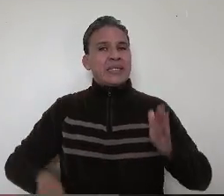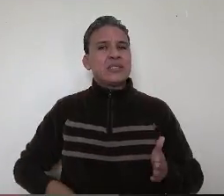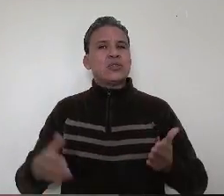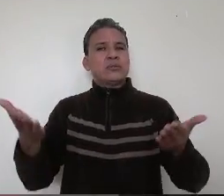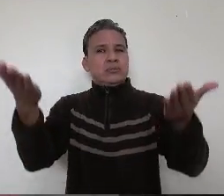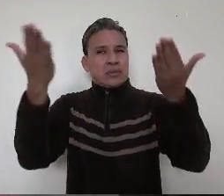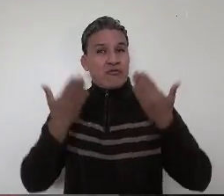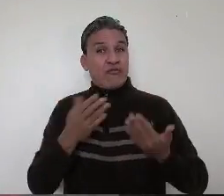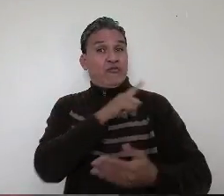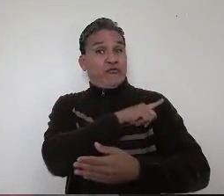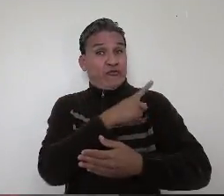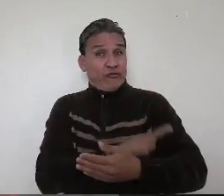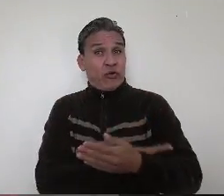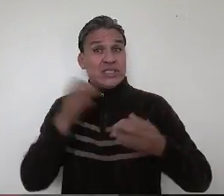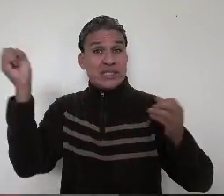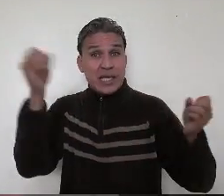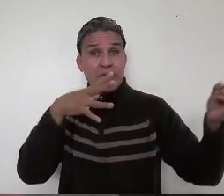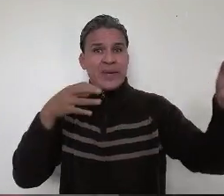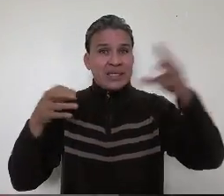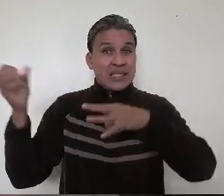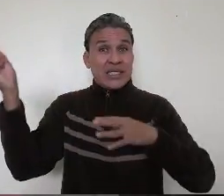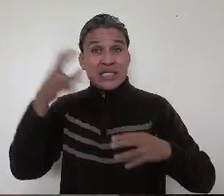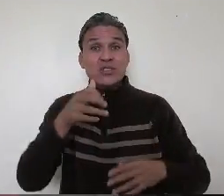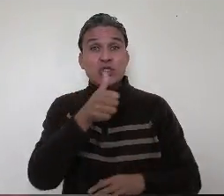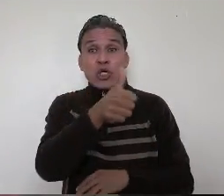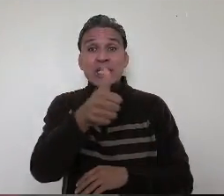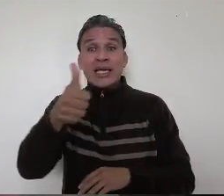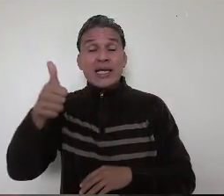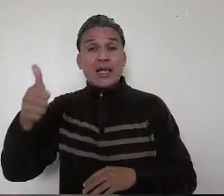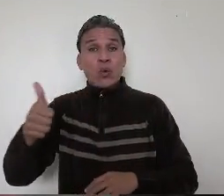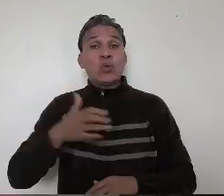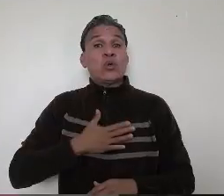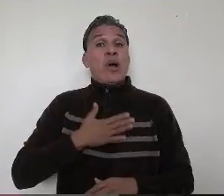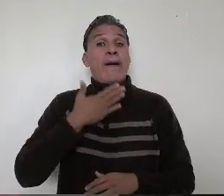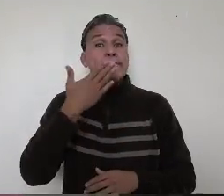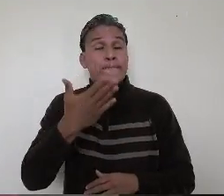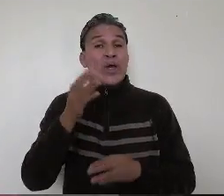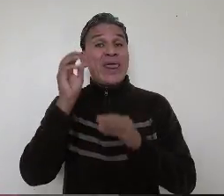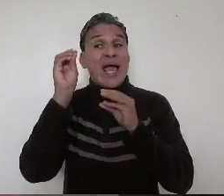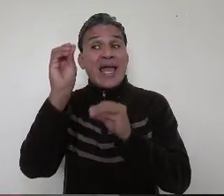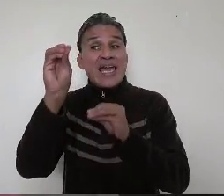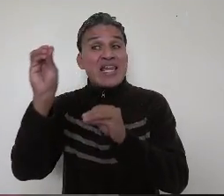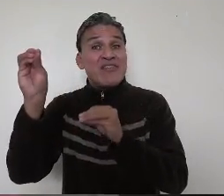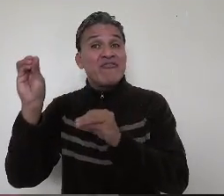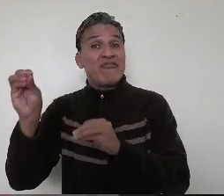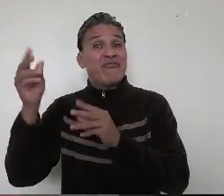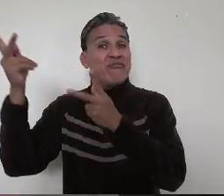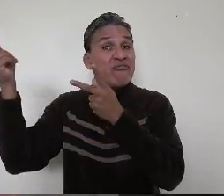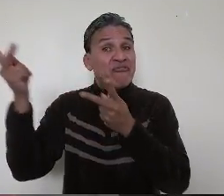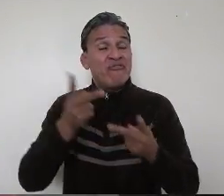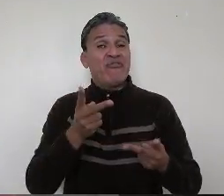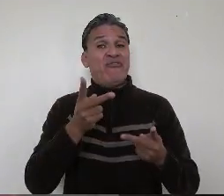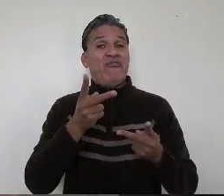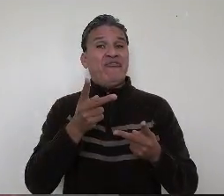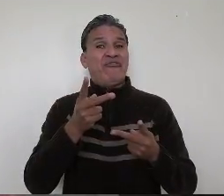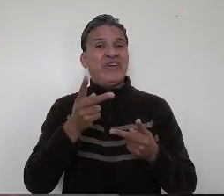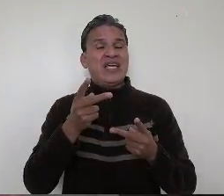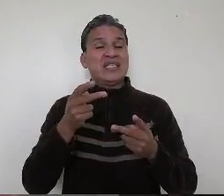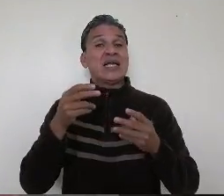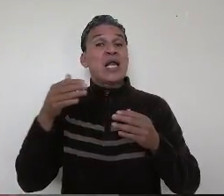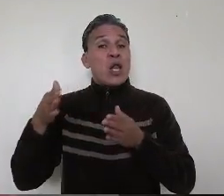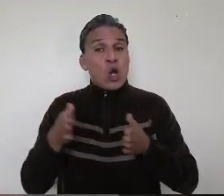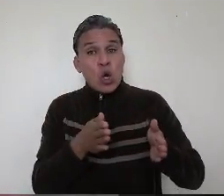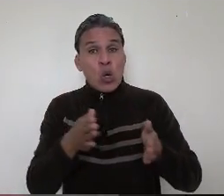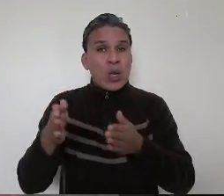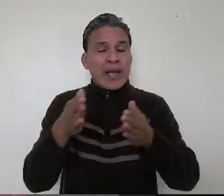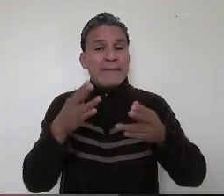que cada uno de nosotros sea capaz de invitar en los caminos de este Táchira lindo